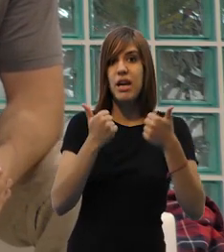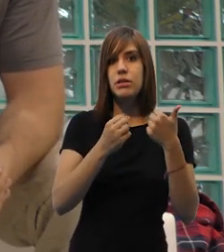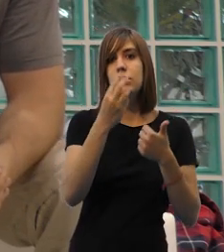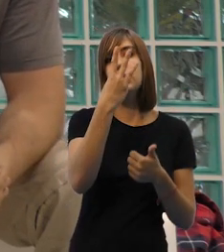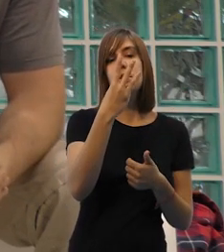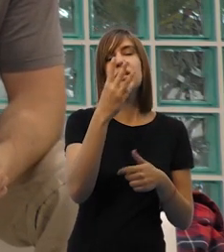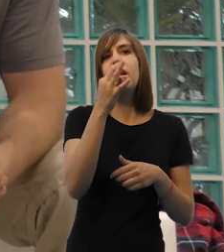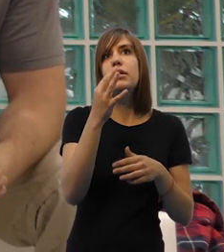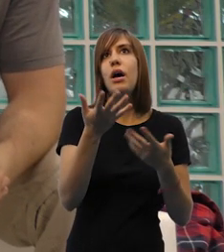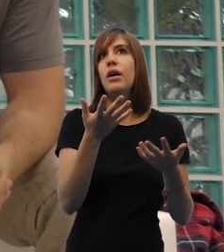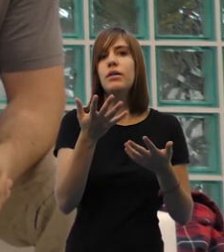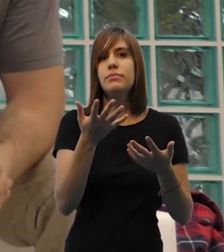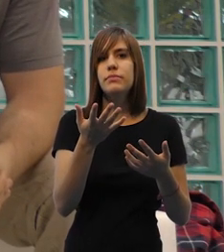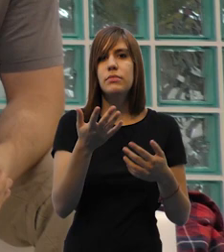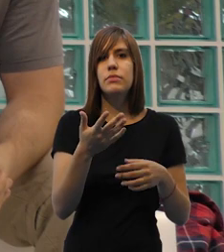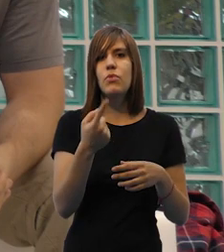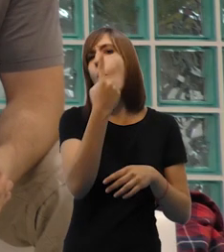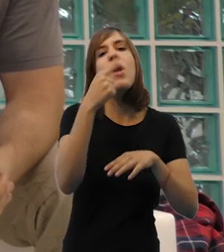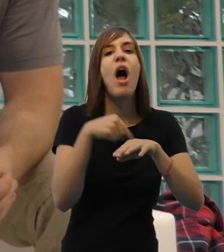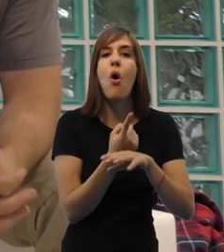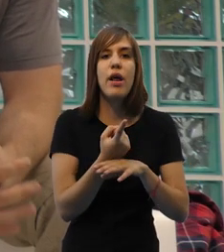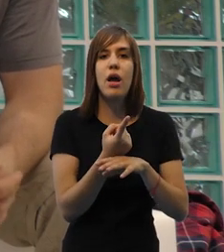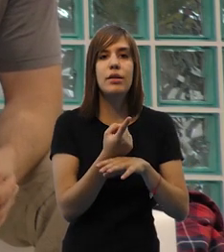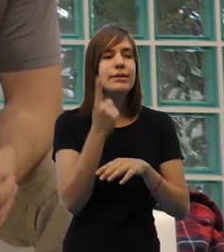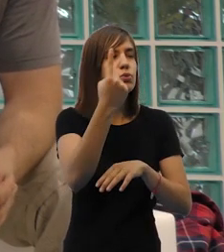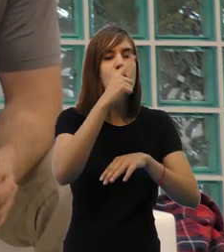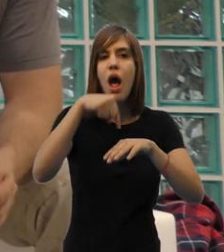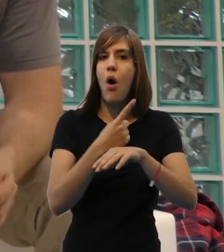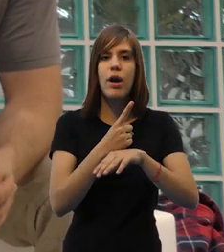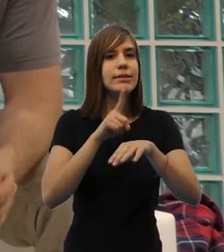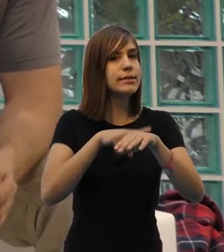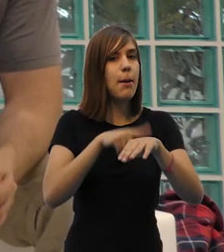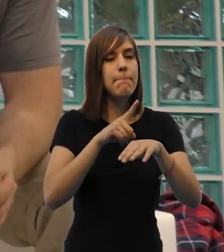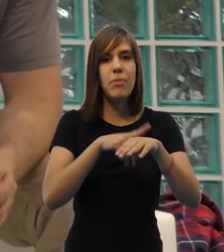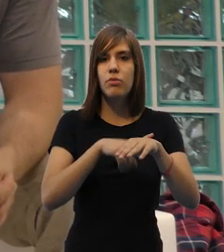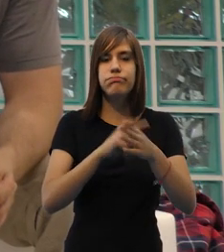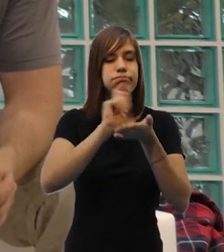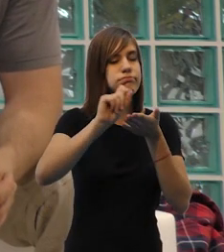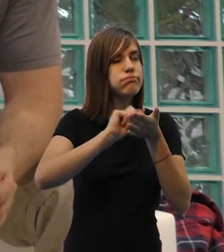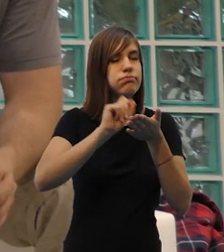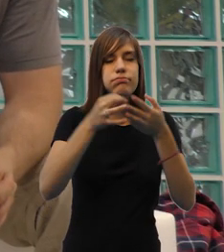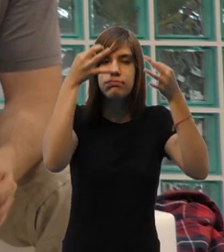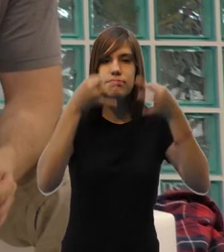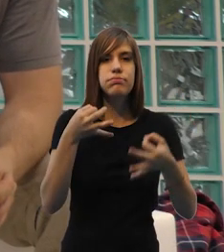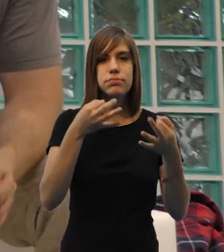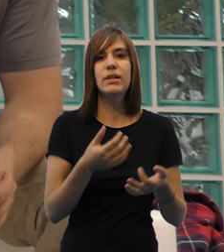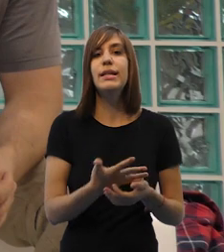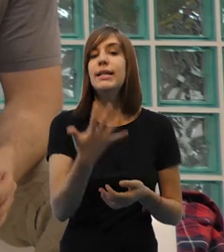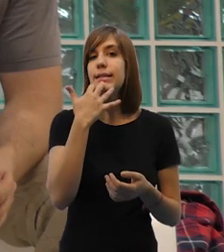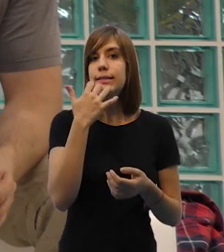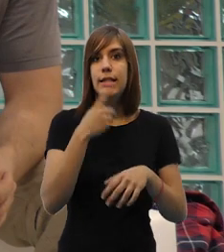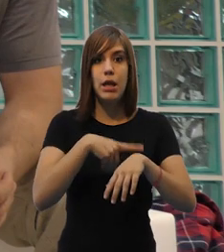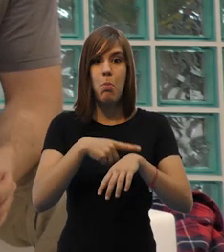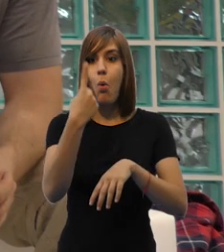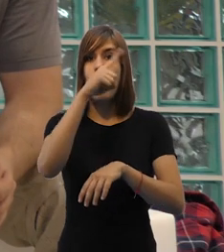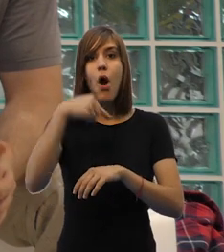30 minutos, o sea, una hora, en esa hora tenías que clavar, era una rajatabla todo. Si te daban